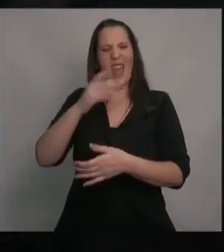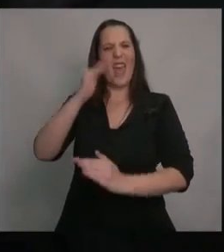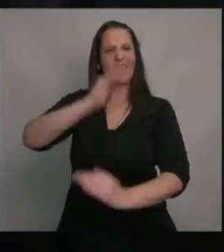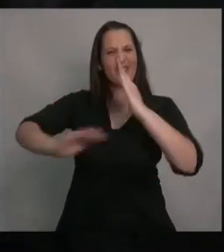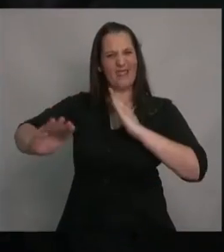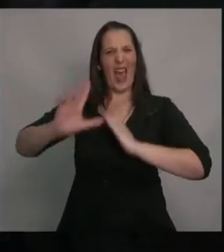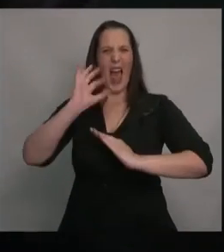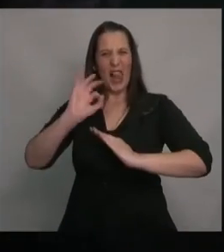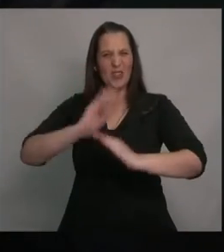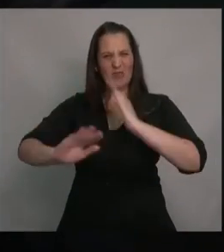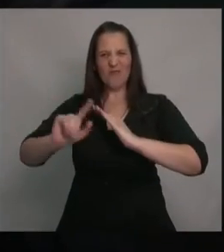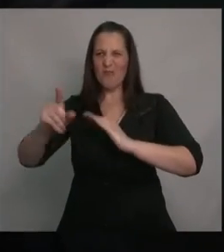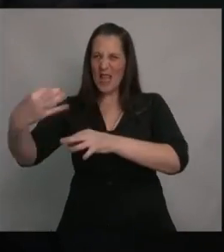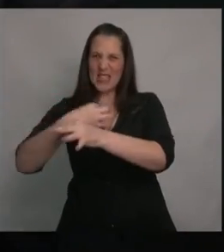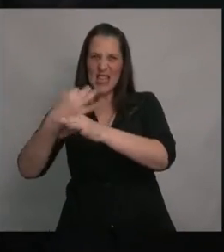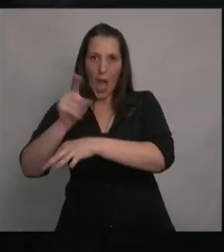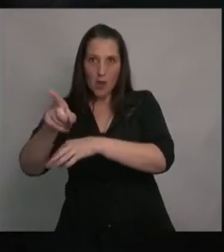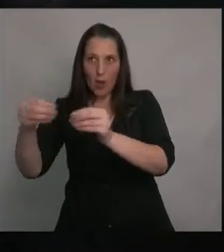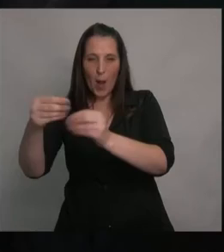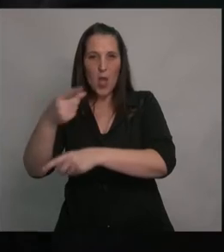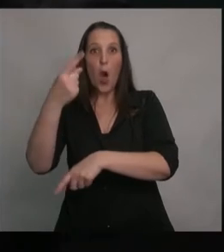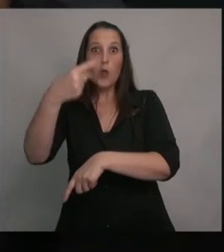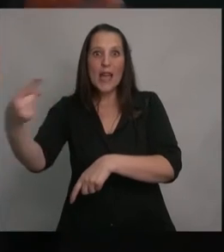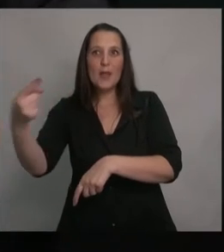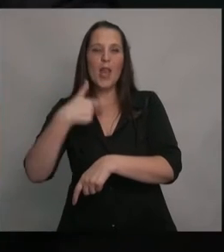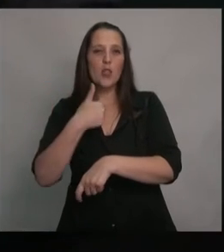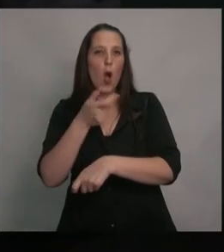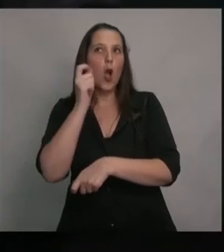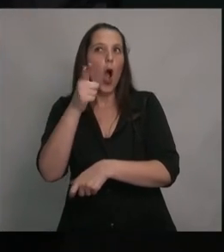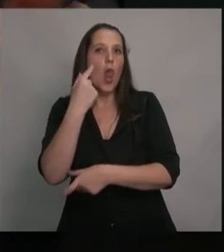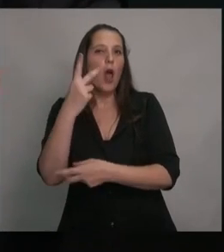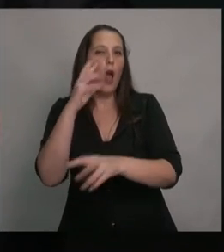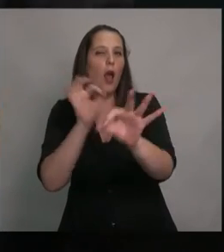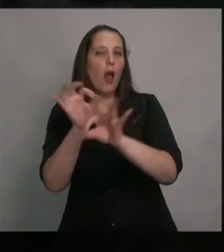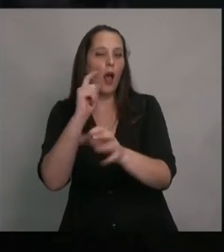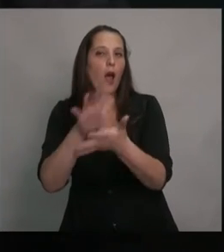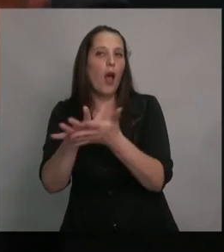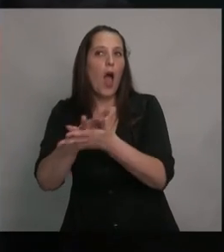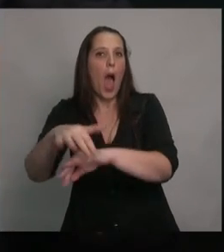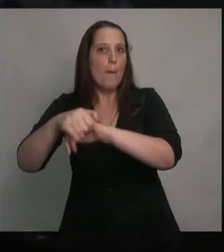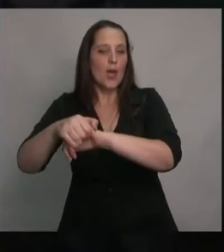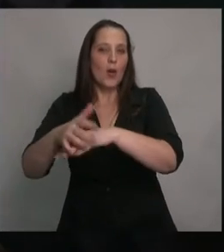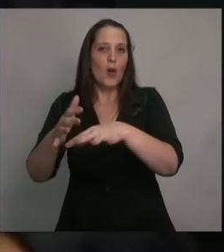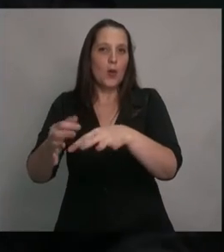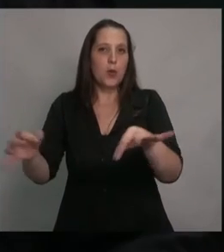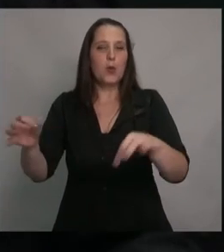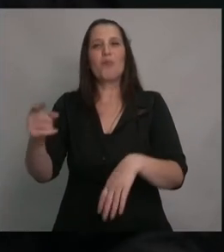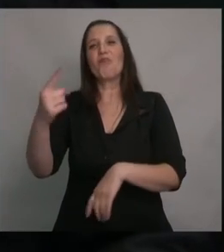entonces, ya, llegó la semana, al cabo de la semana vamos para la unidad en la cual yo iba a